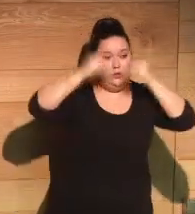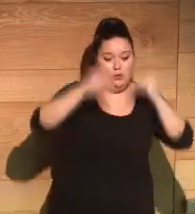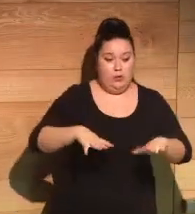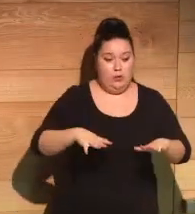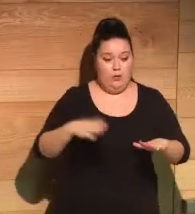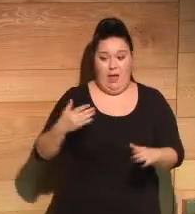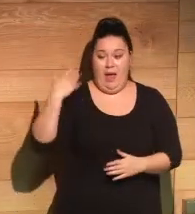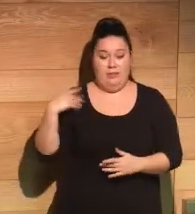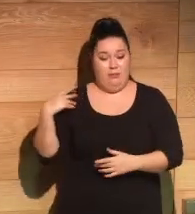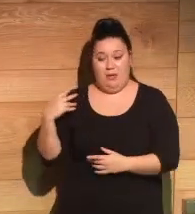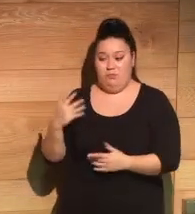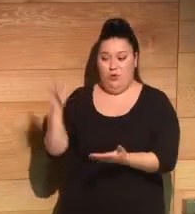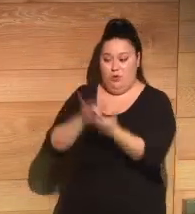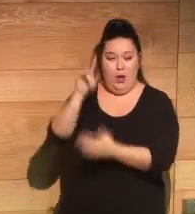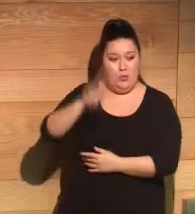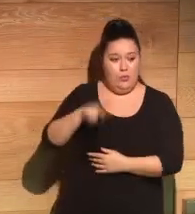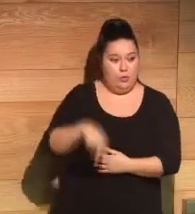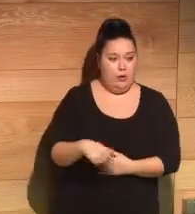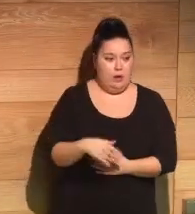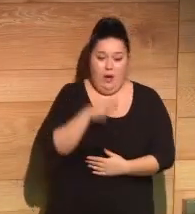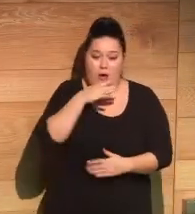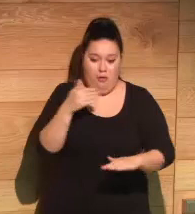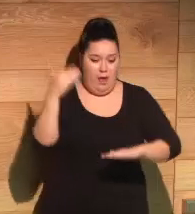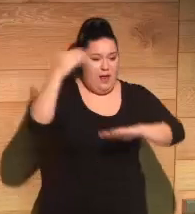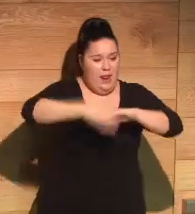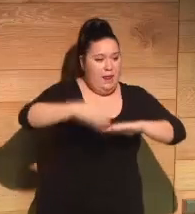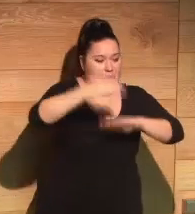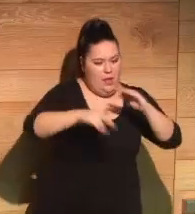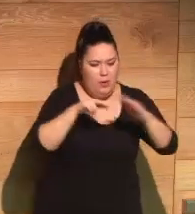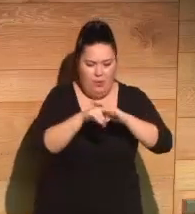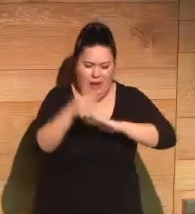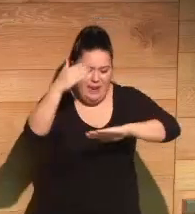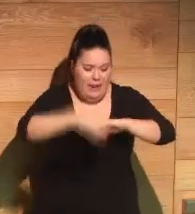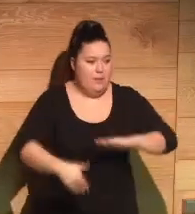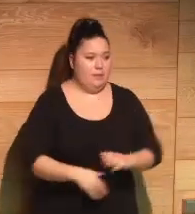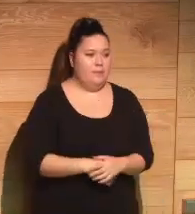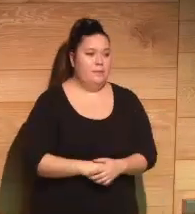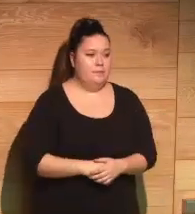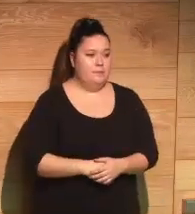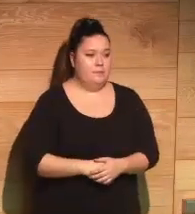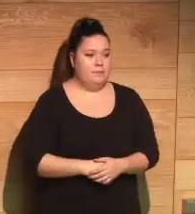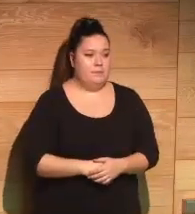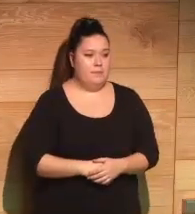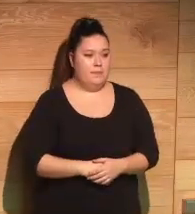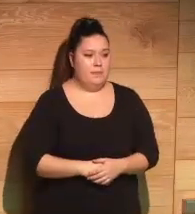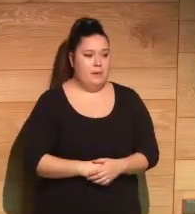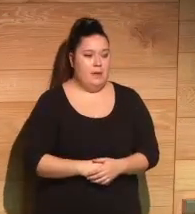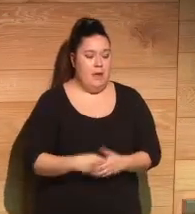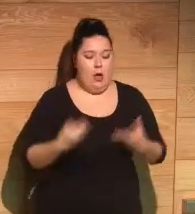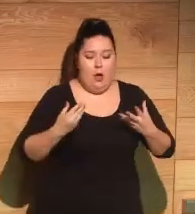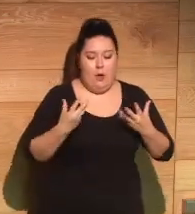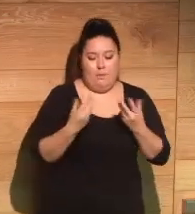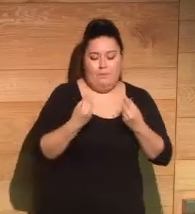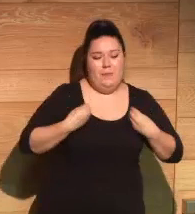es esta sensación de que hemos llegado a los límites de los recursos, a los límites de una